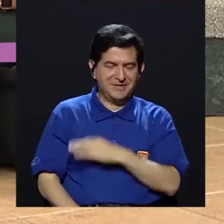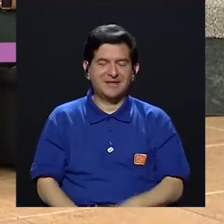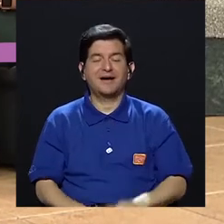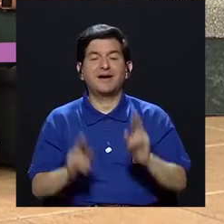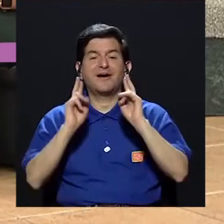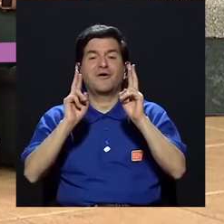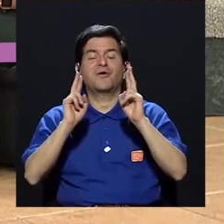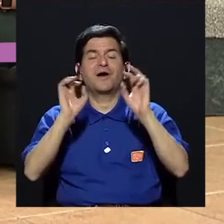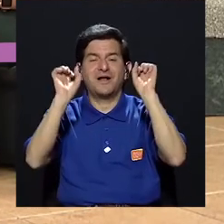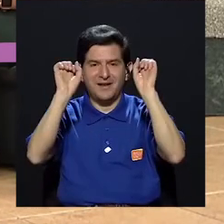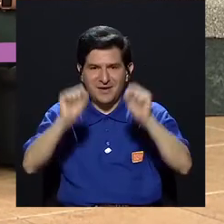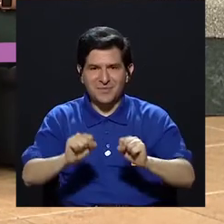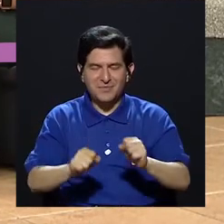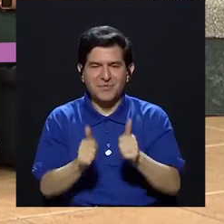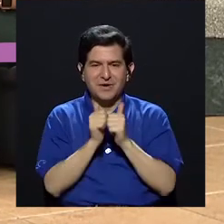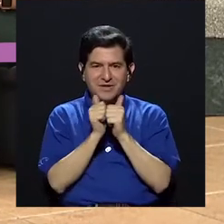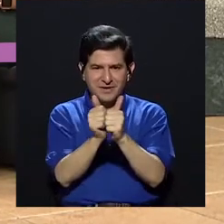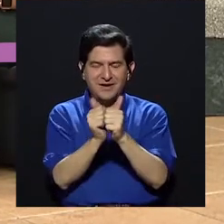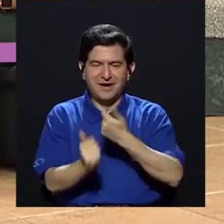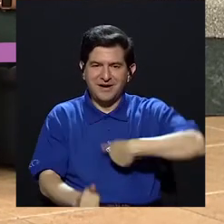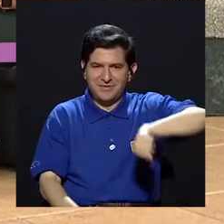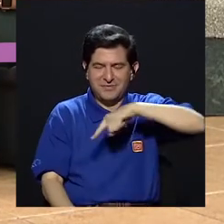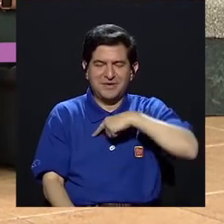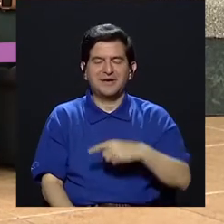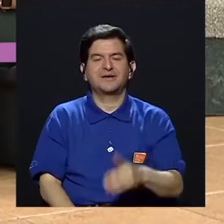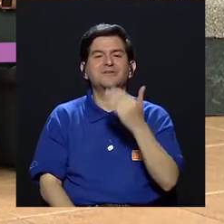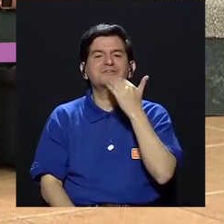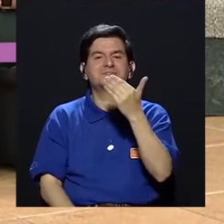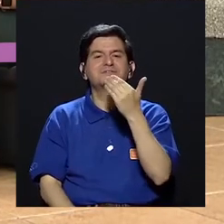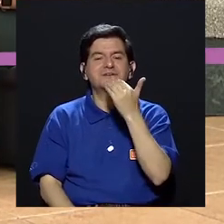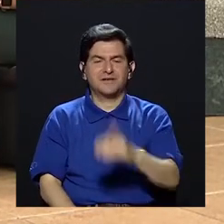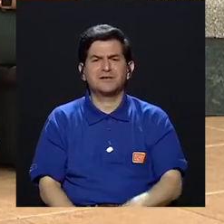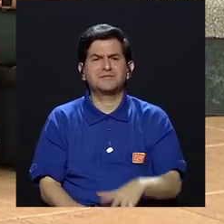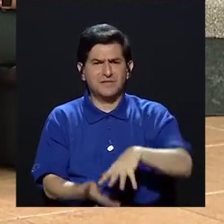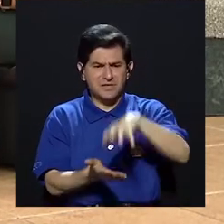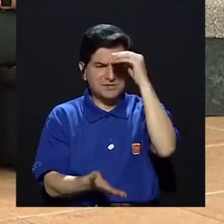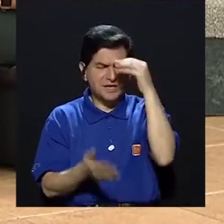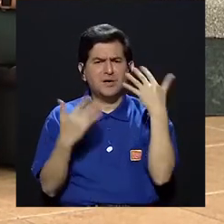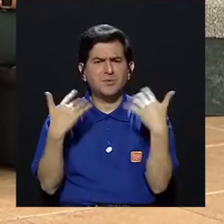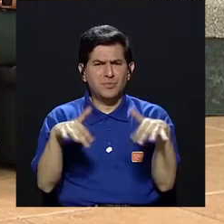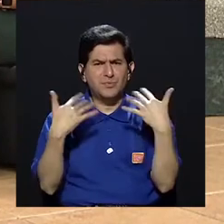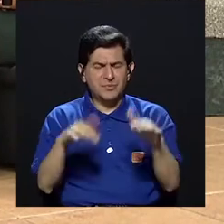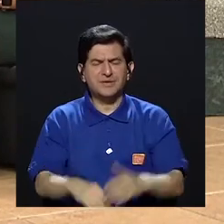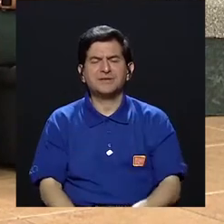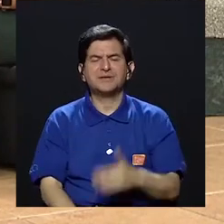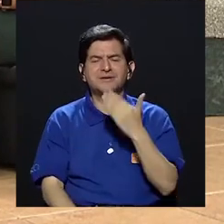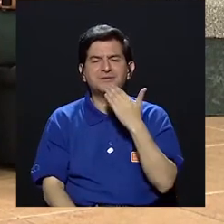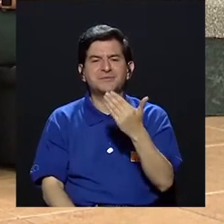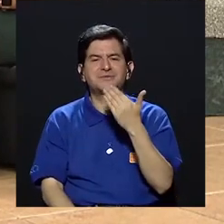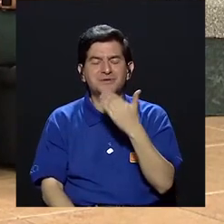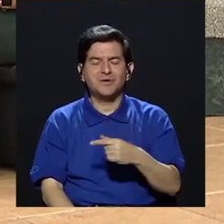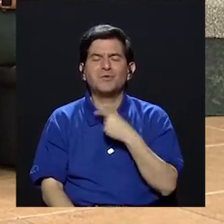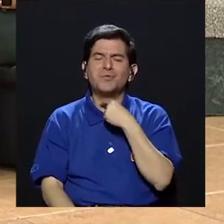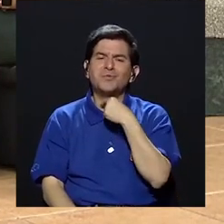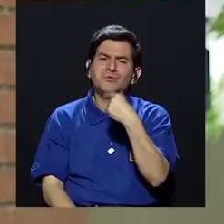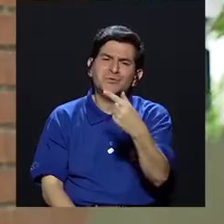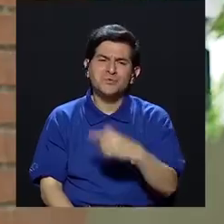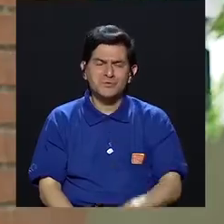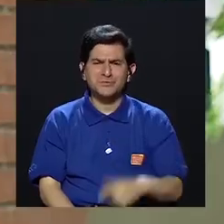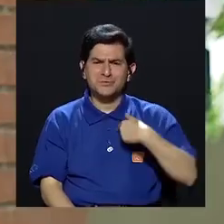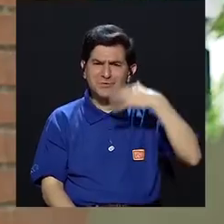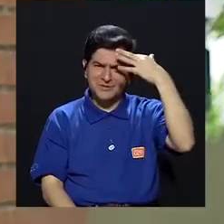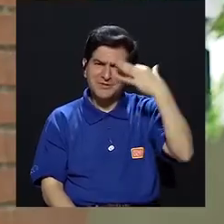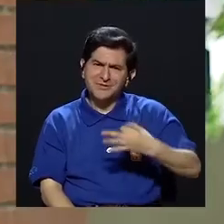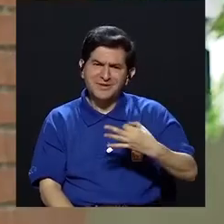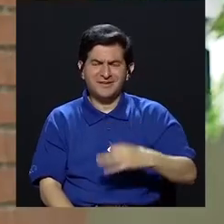ojalá que pueda pues acompañarnos. Pero muchísimas gracias, creo que hemos aprendido un montón, ¿verdad? Muchísimas gracias, Yesenia. Con todo gusto, y